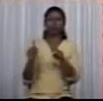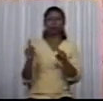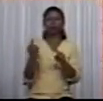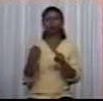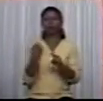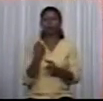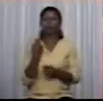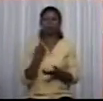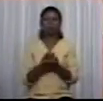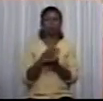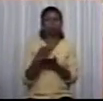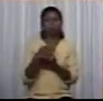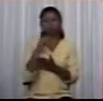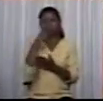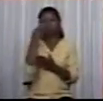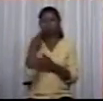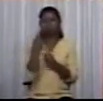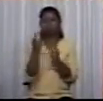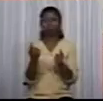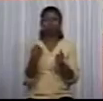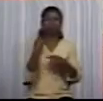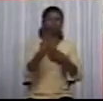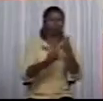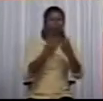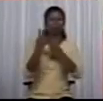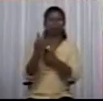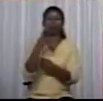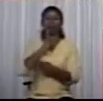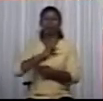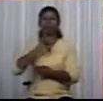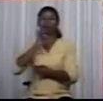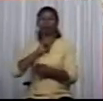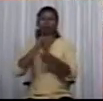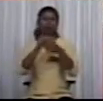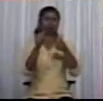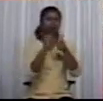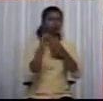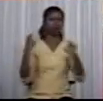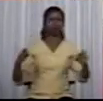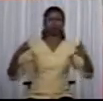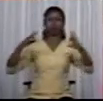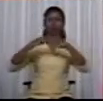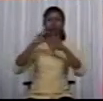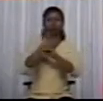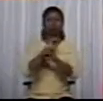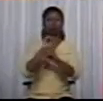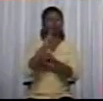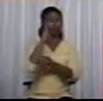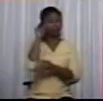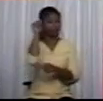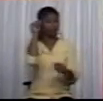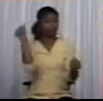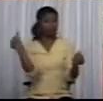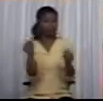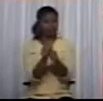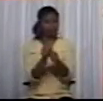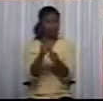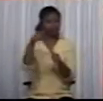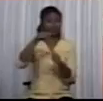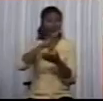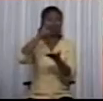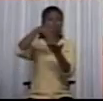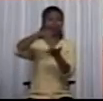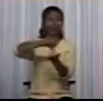bonita, yo no, de las que yo he visto, he estado en París, Berlín, los Estados Unidos, en algunas partes. Pero ciudad, no. Imagínese usted que como cultura en esa